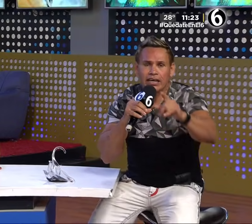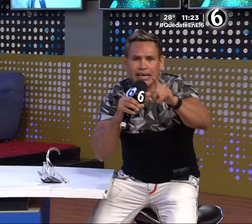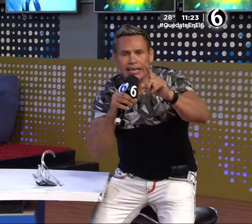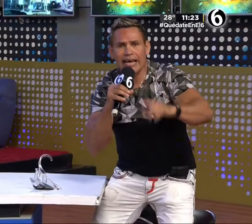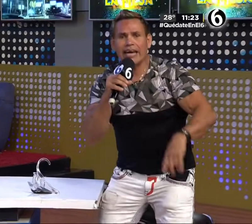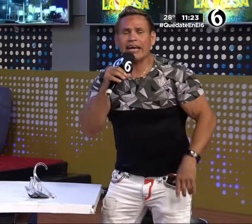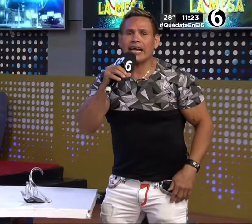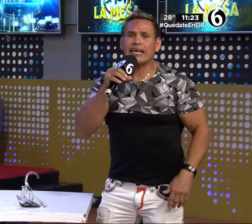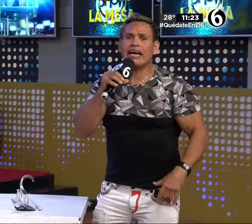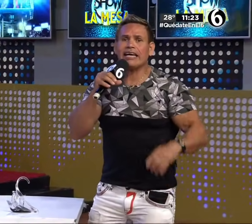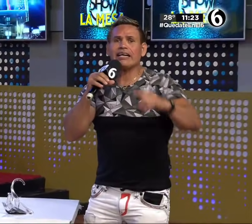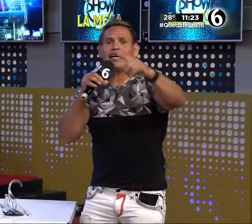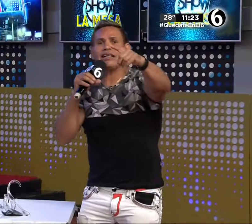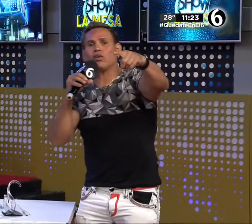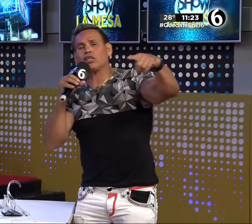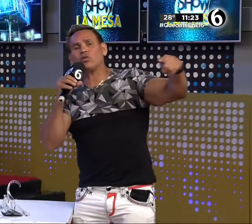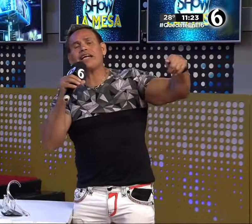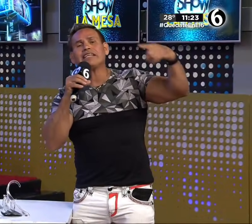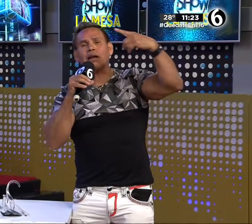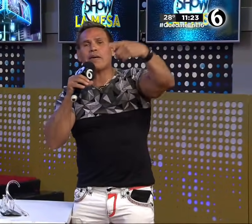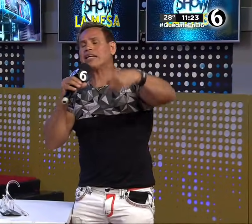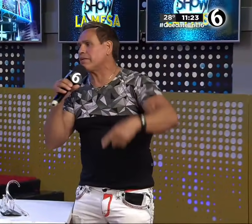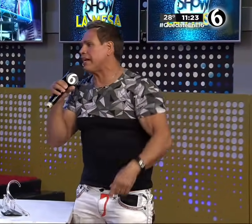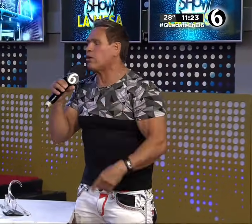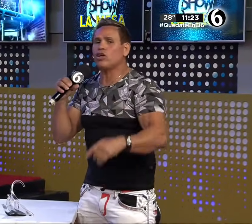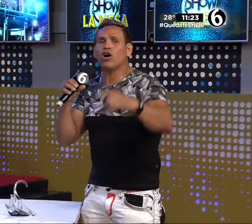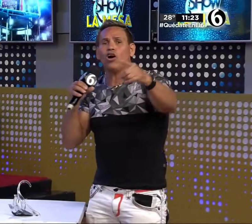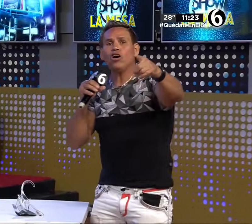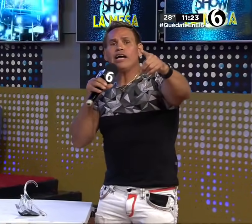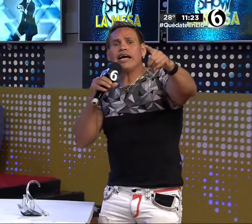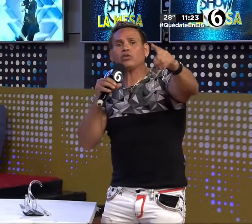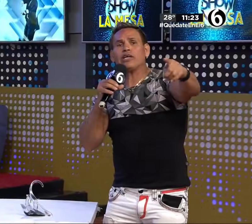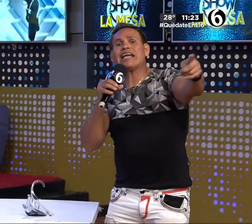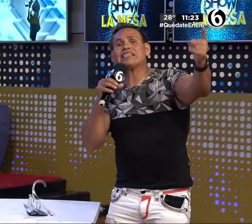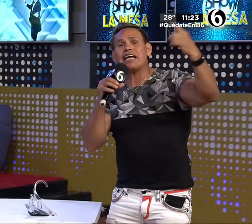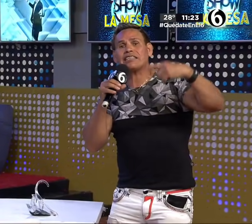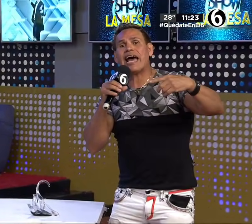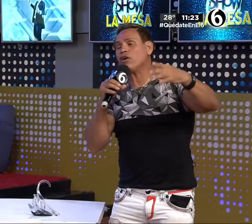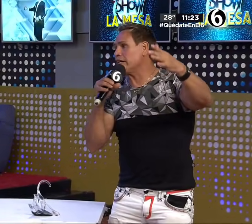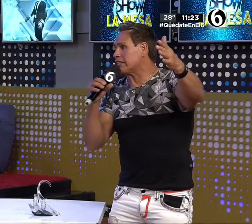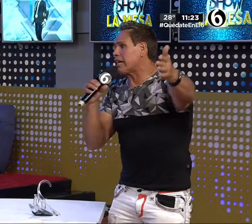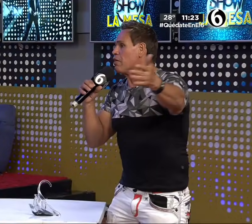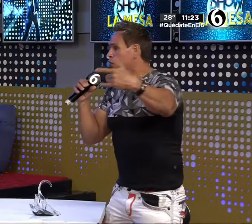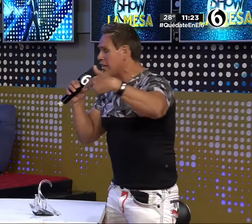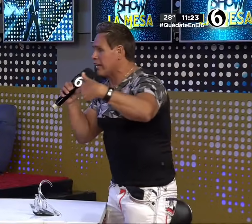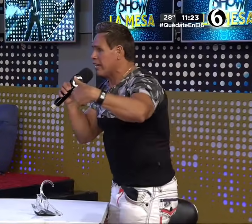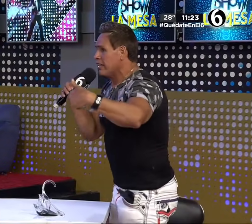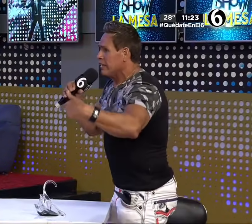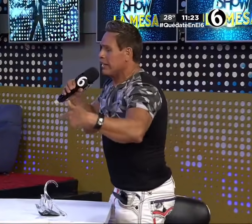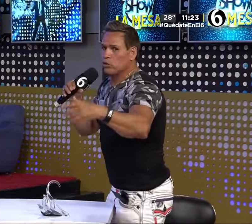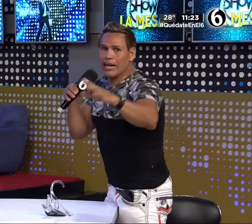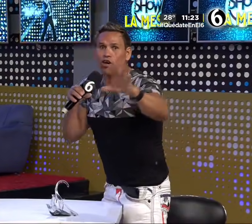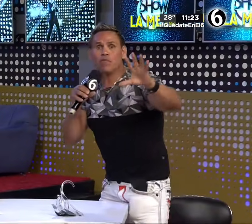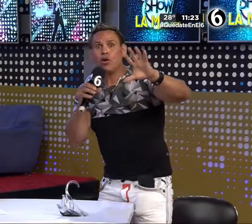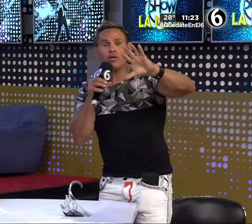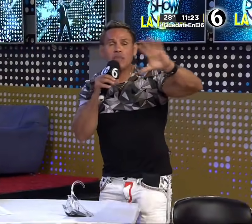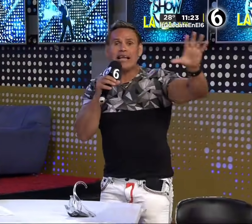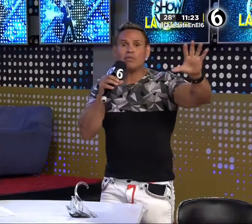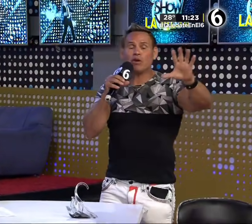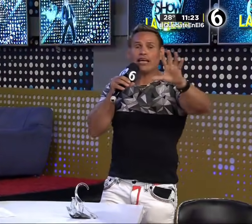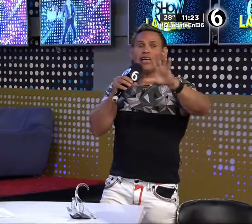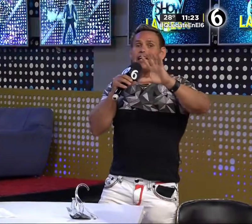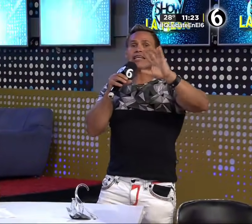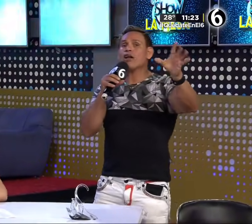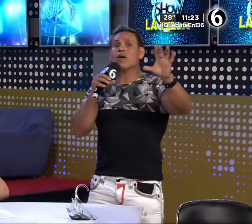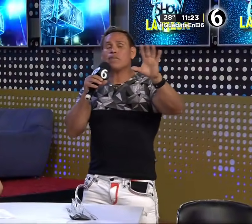Protesta. Sí, y caí ahí en Constituyentes, ¿dijo? Al padre Severiano, y luego estudié en el Salesiano, el que está ahí enfrente. Protesta, estudié con puros